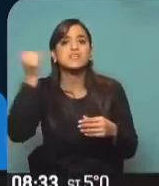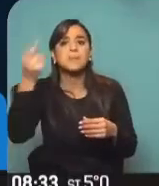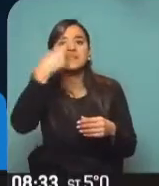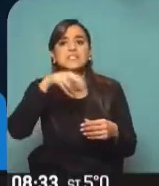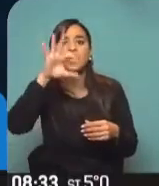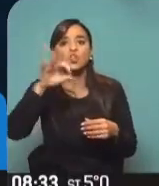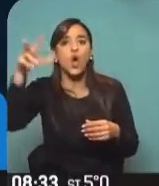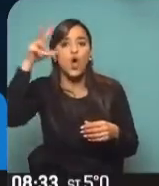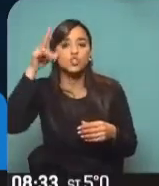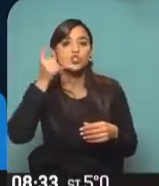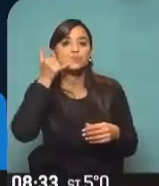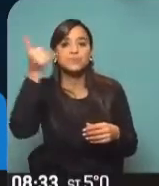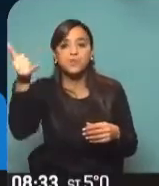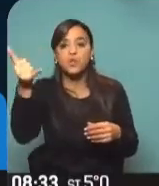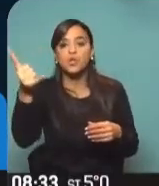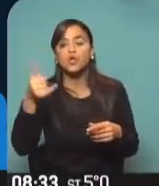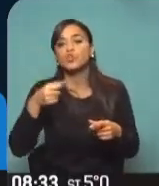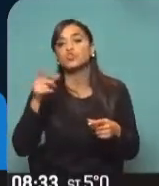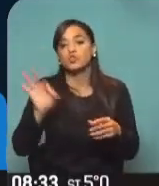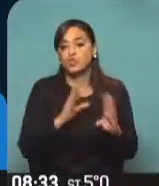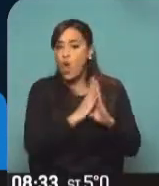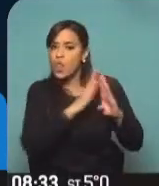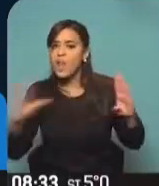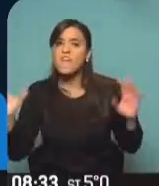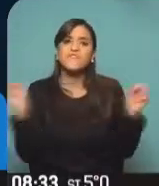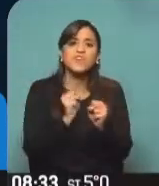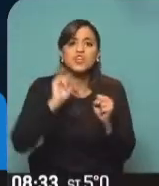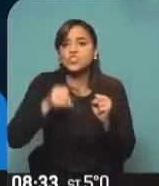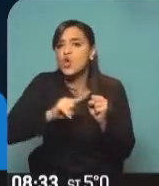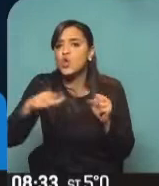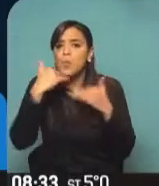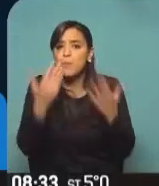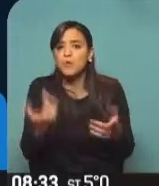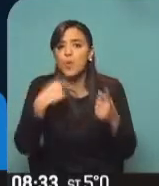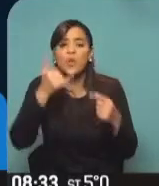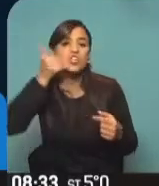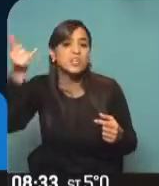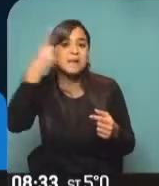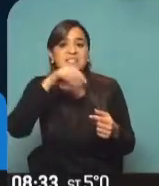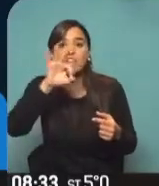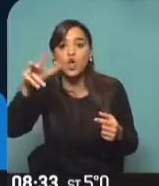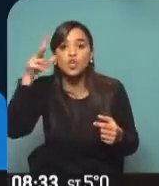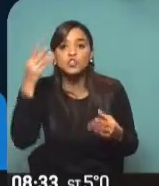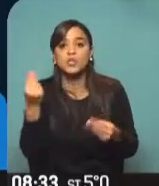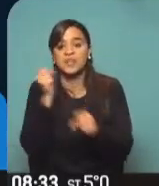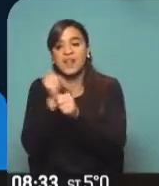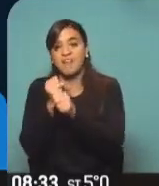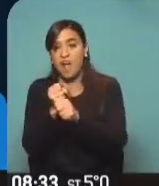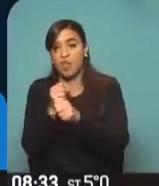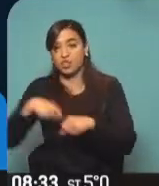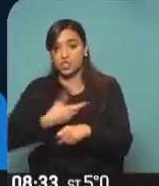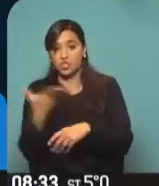108-108 es una línea que funciona todo el año haga frío no haga frío cuando llaman al 108 lo que va es un trabajador social